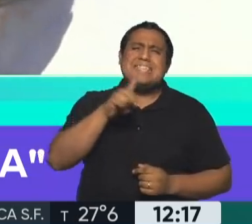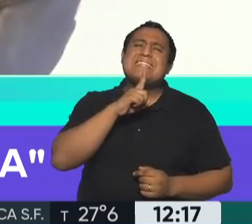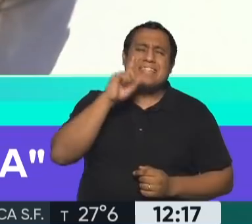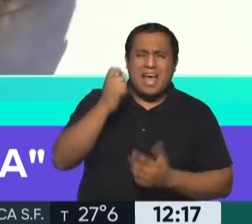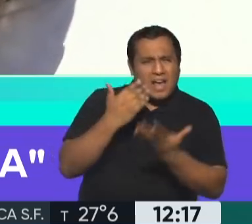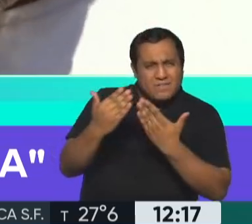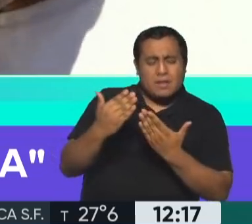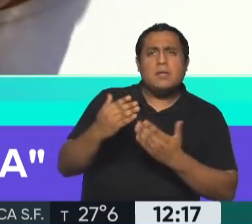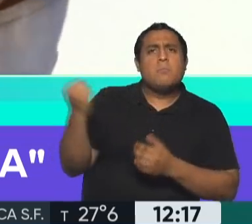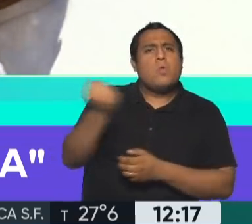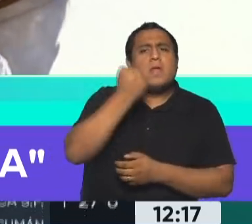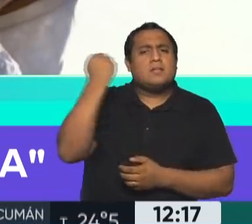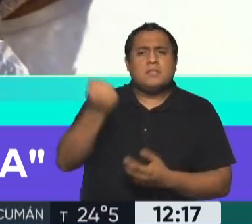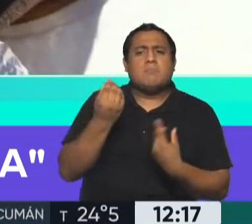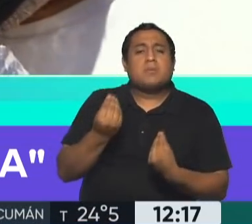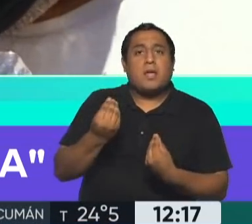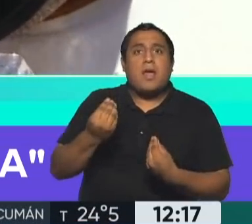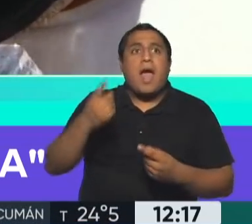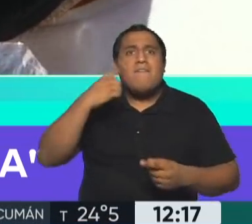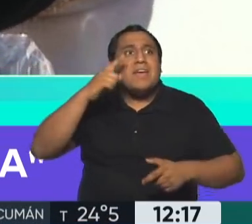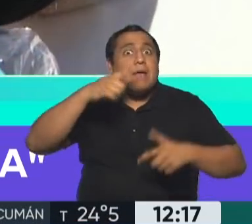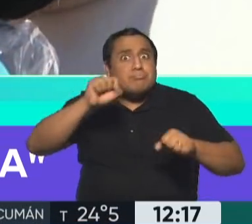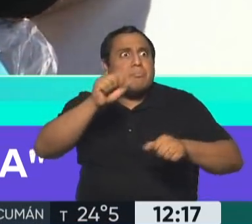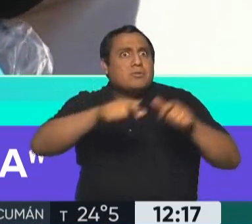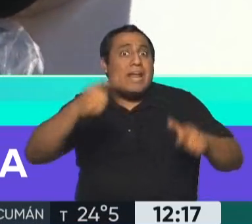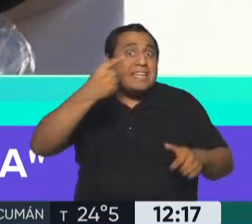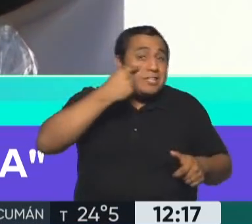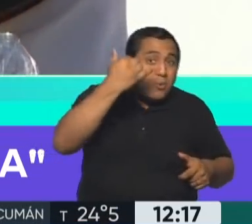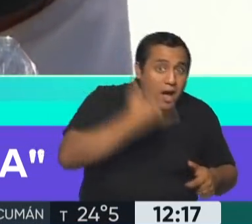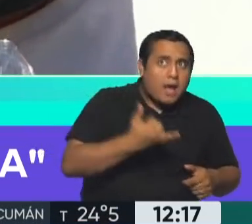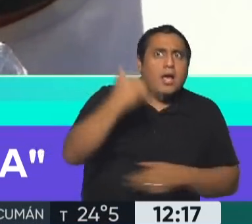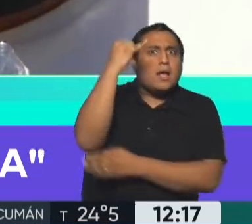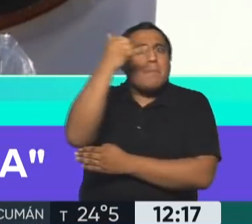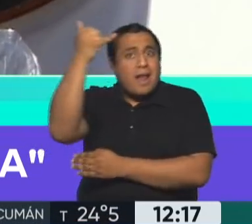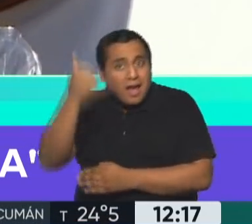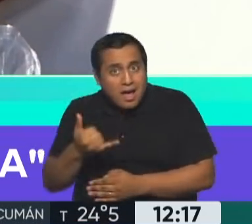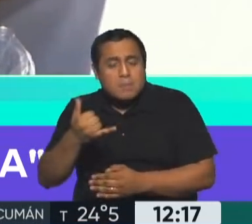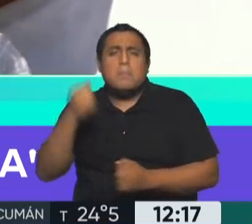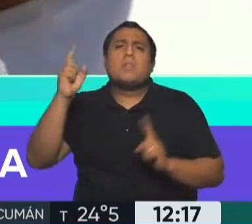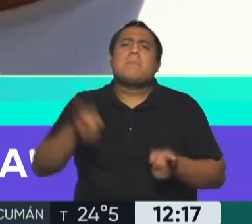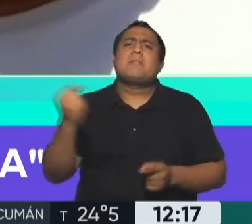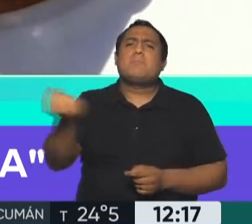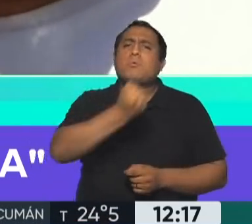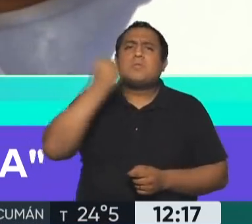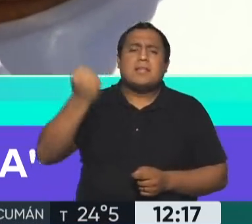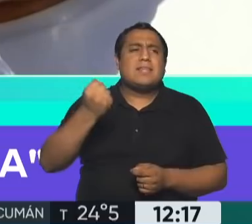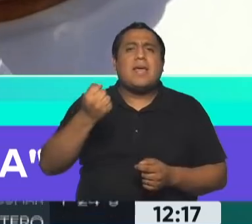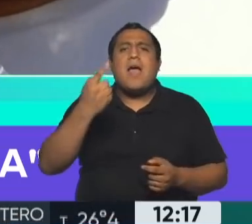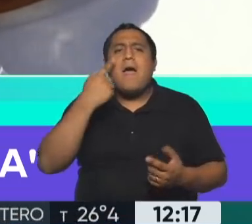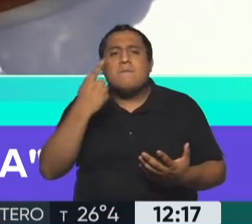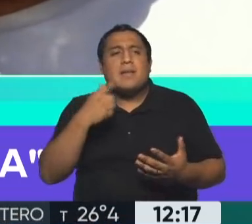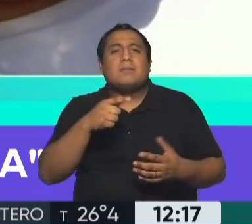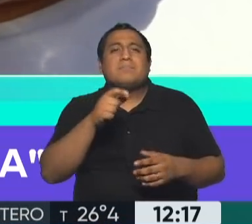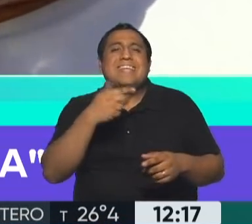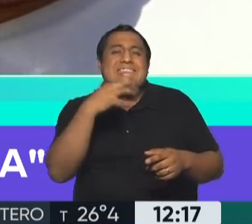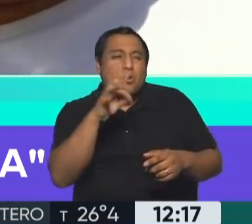minutos de la importancia de que haya testigos de lo sucedido, cámaras de seguridad en la zona, pero también es importante el testimonio de los